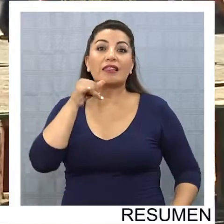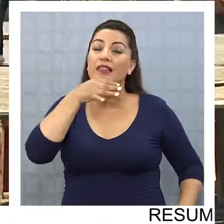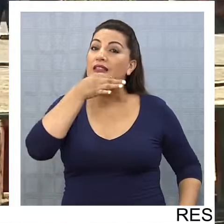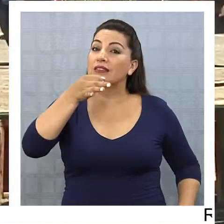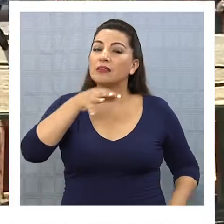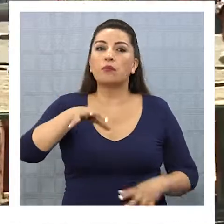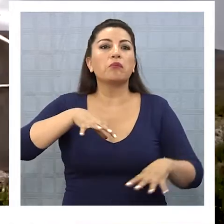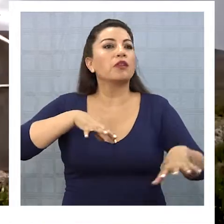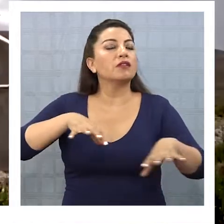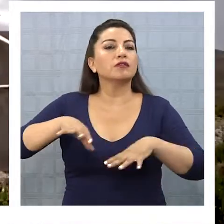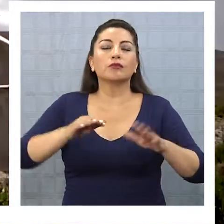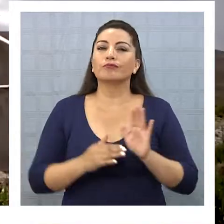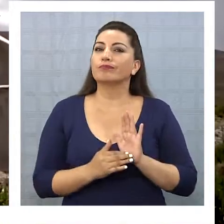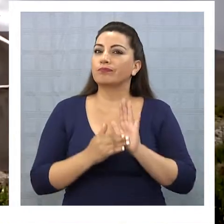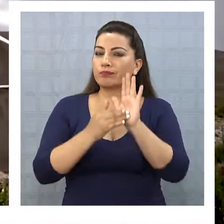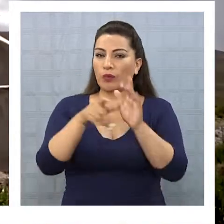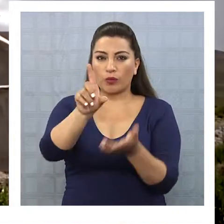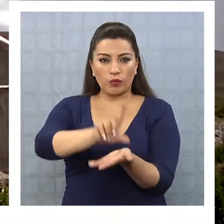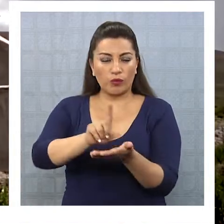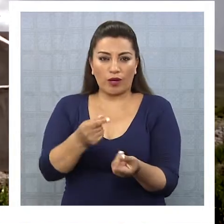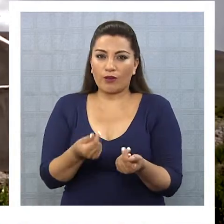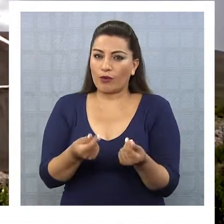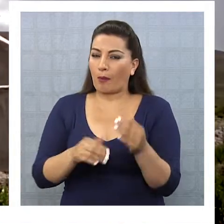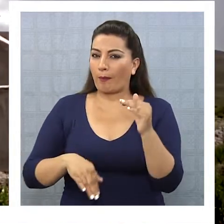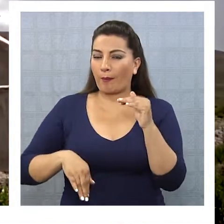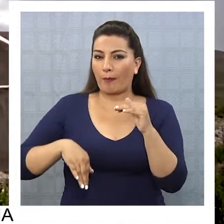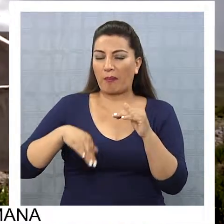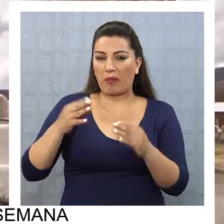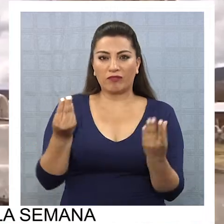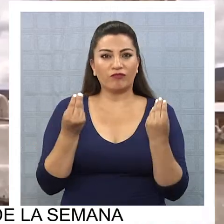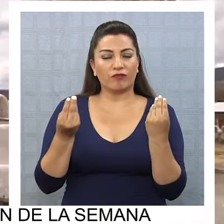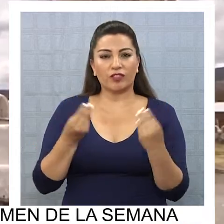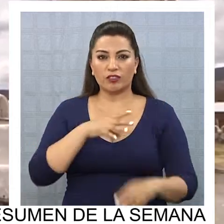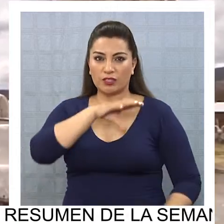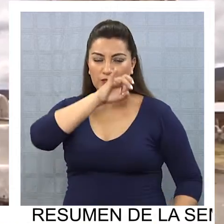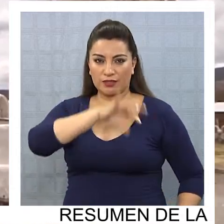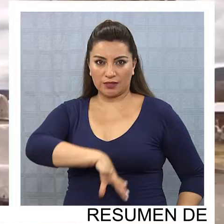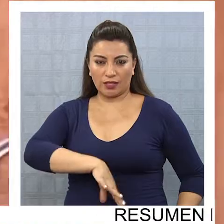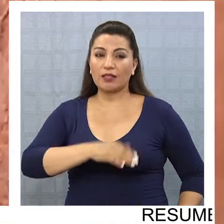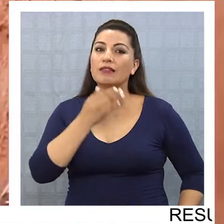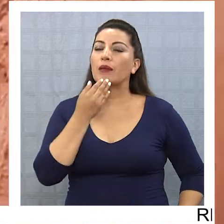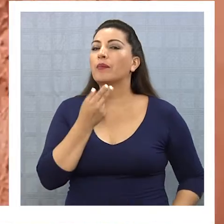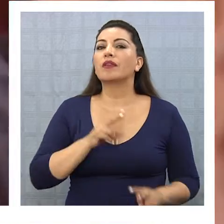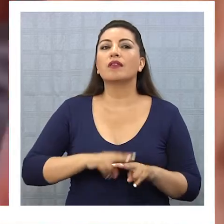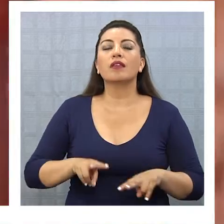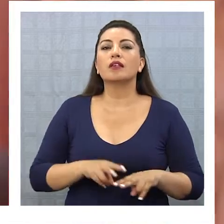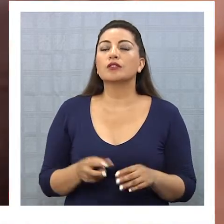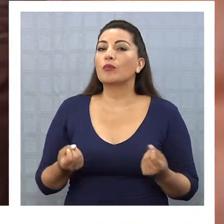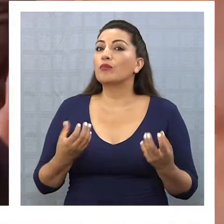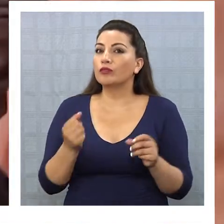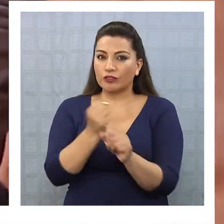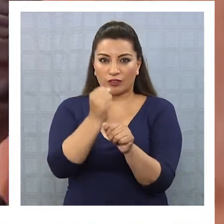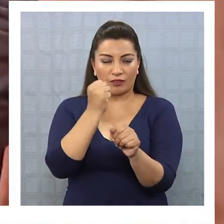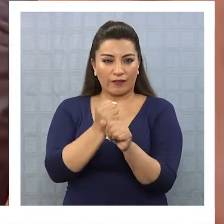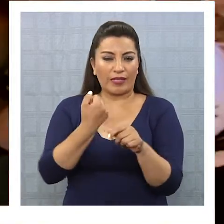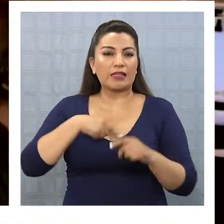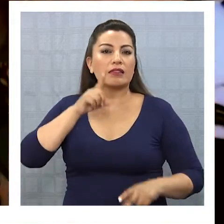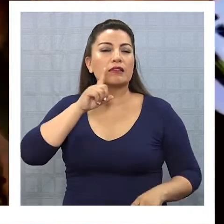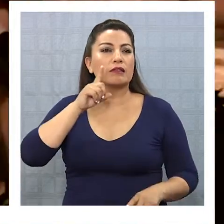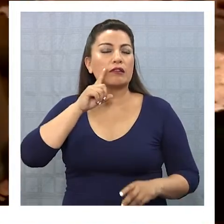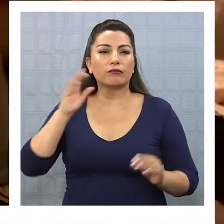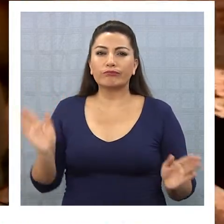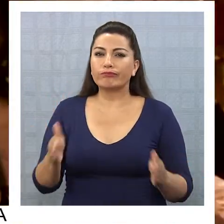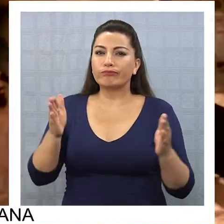porque la actividad destaca como uno de los sectores económicos más pujantes de Chile. Además de generar gran número de empleo, tiene el